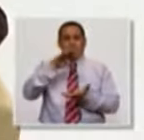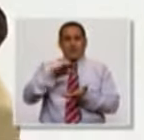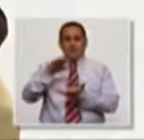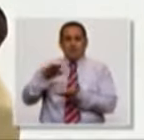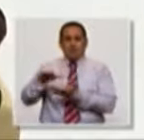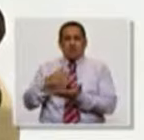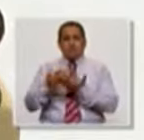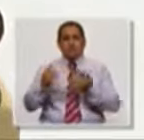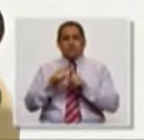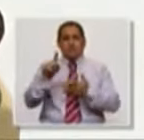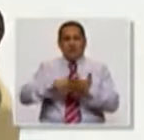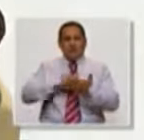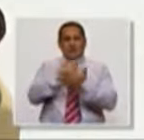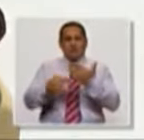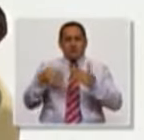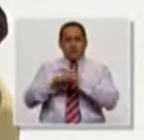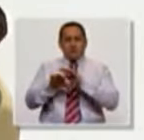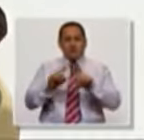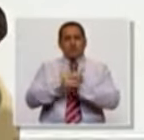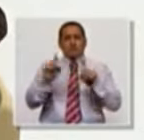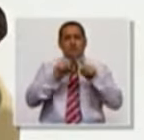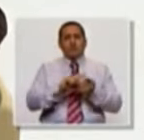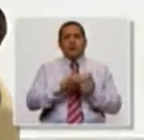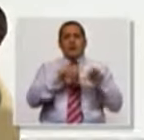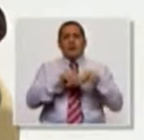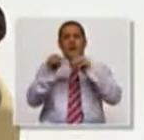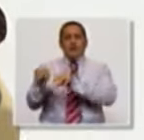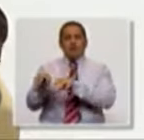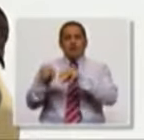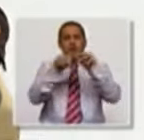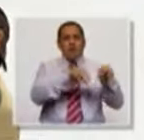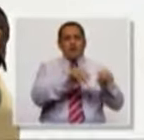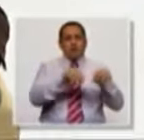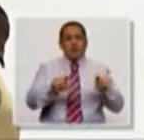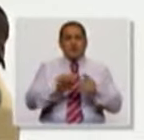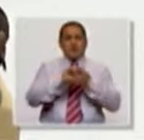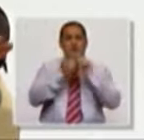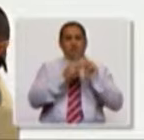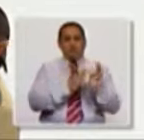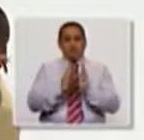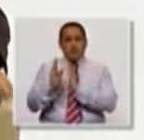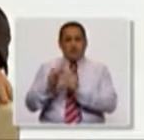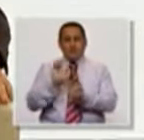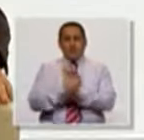El problema es que no los elimino del sistema, los estoy pasando a otro lado, ¿no? La reforma procesal penal es muy